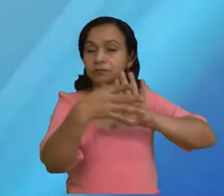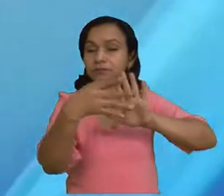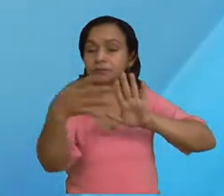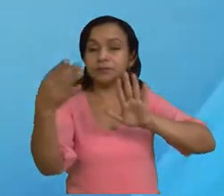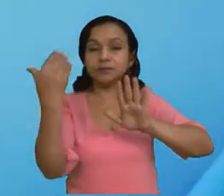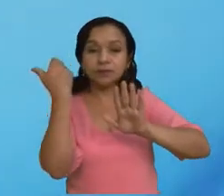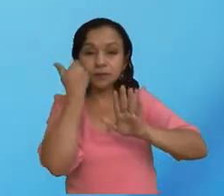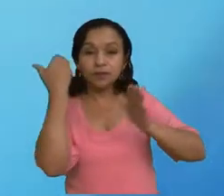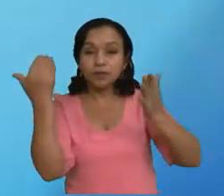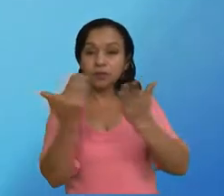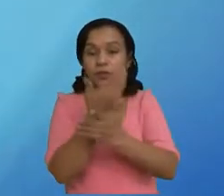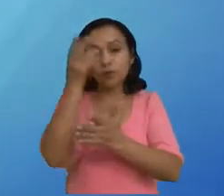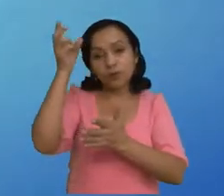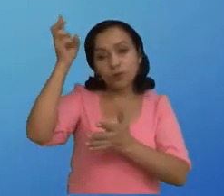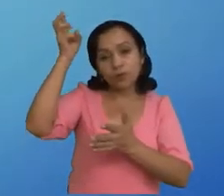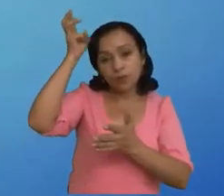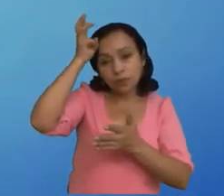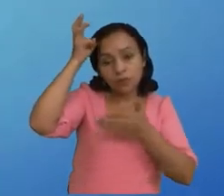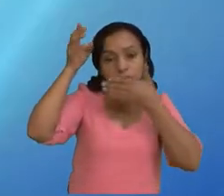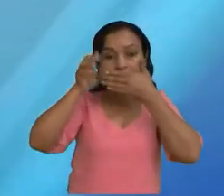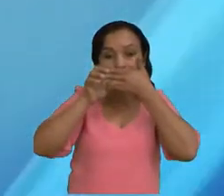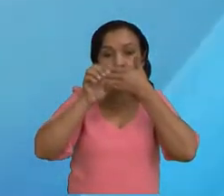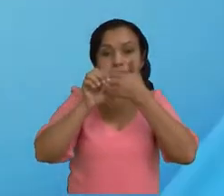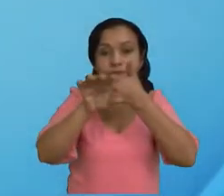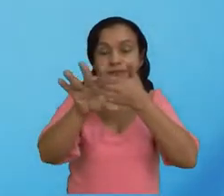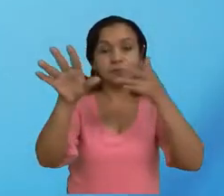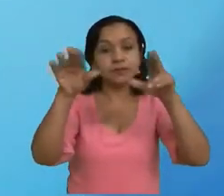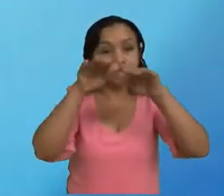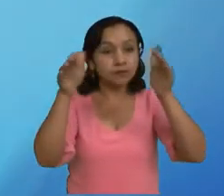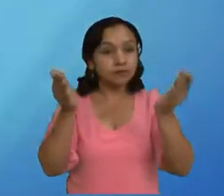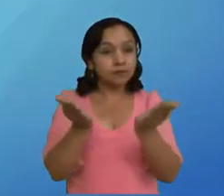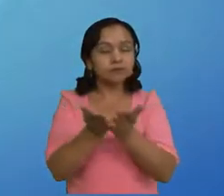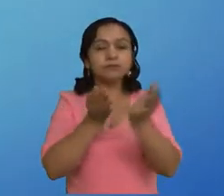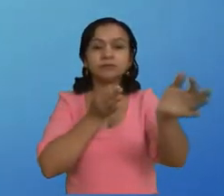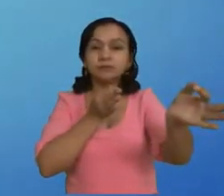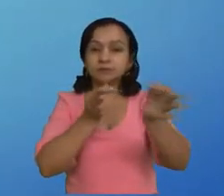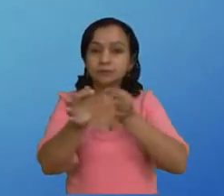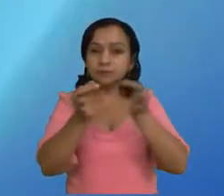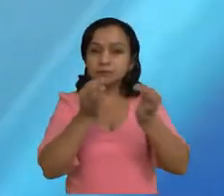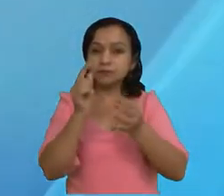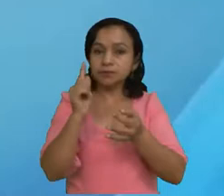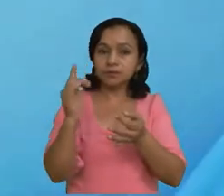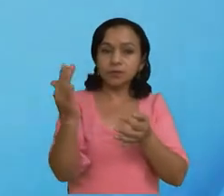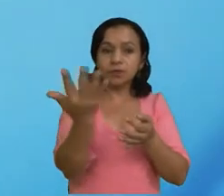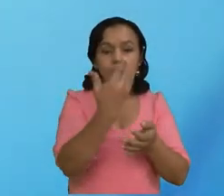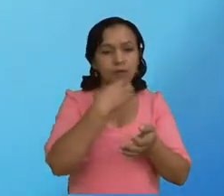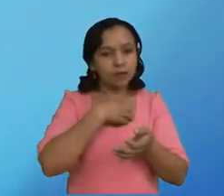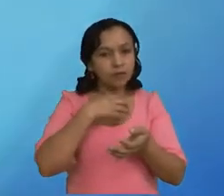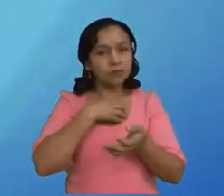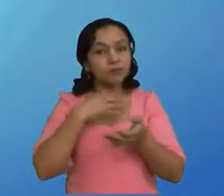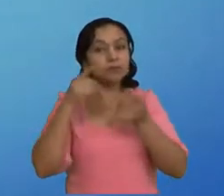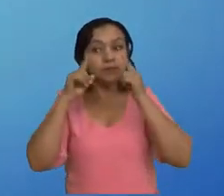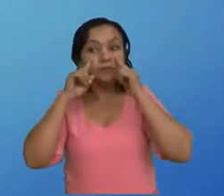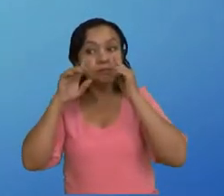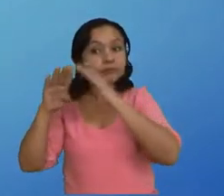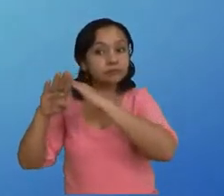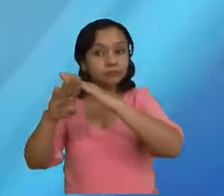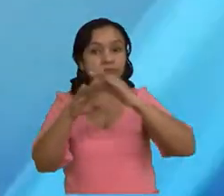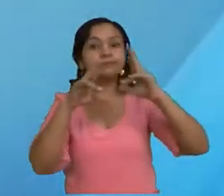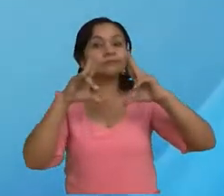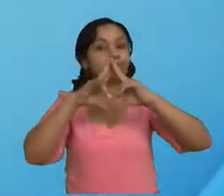epidemiológica del nuevo coronavirus a nivel mundial. Dimos a conocer todas las medidas que hemos tomado y